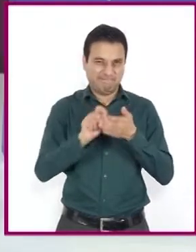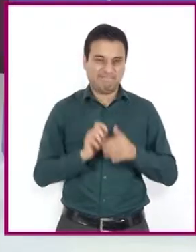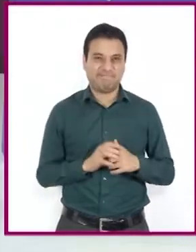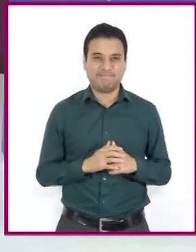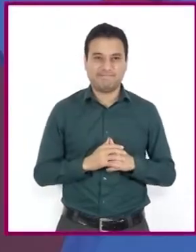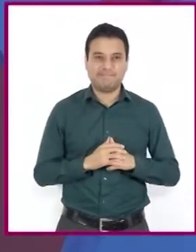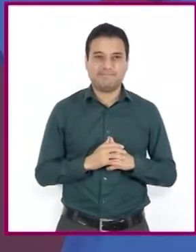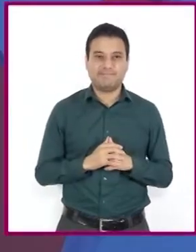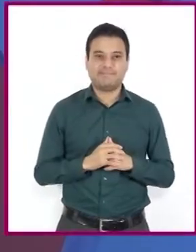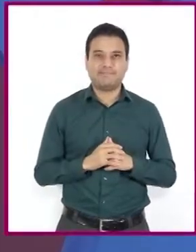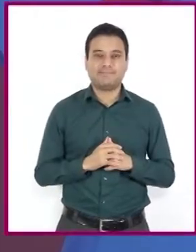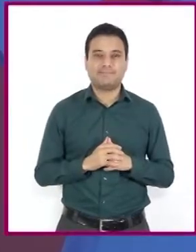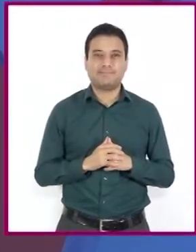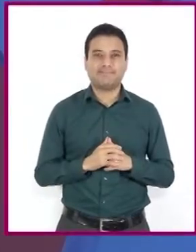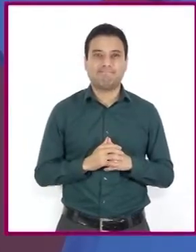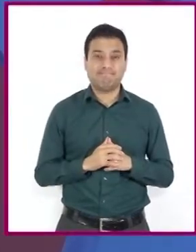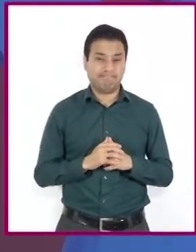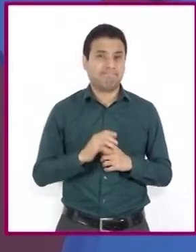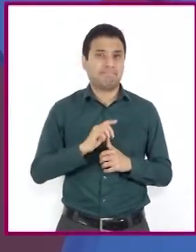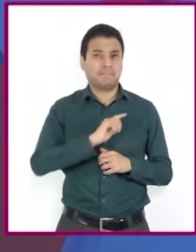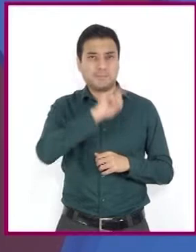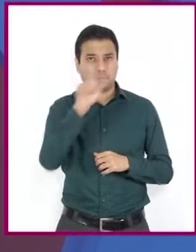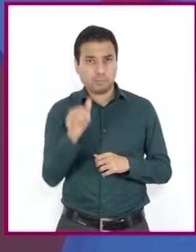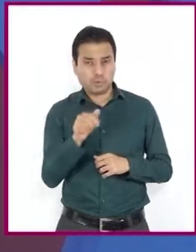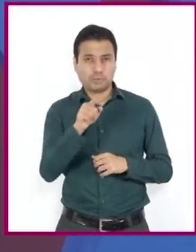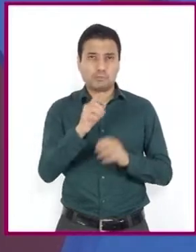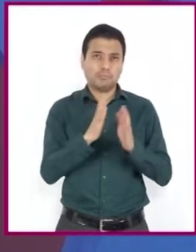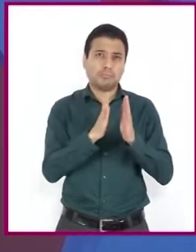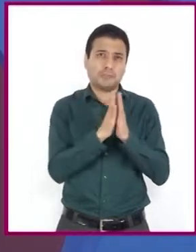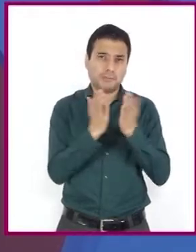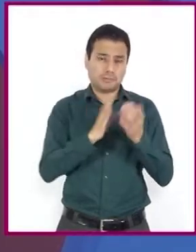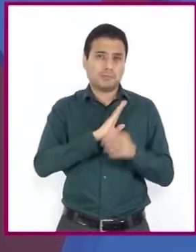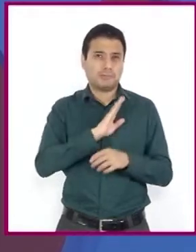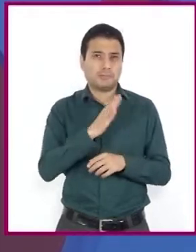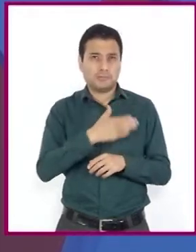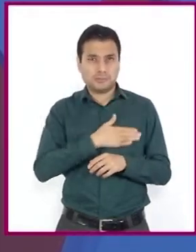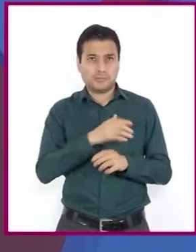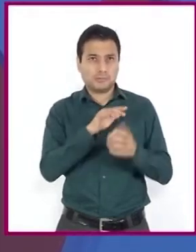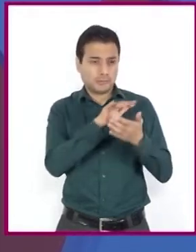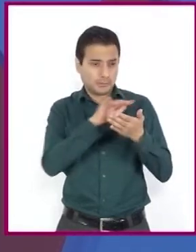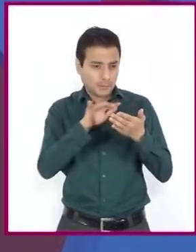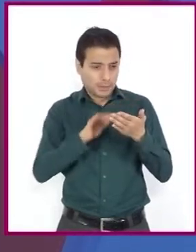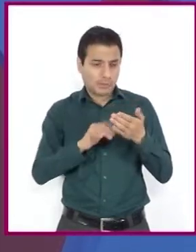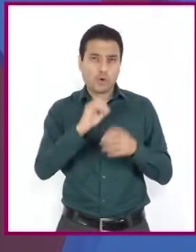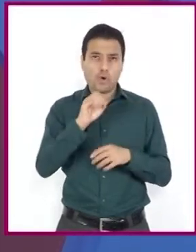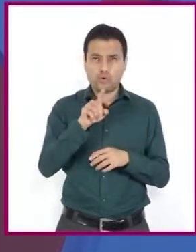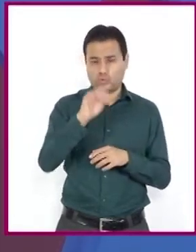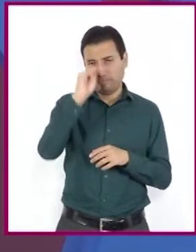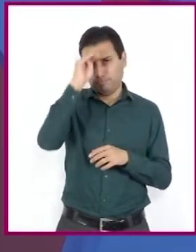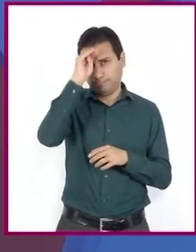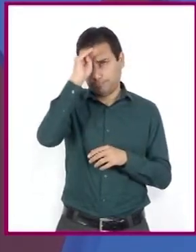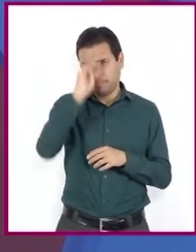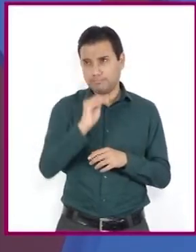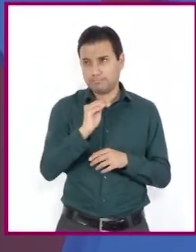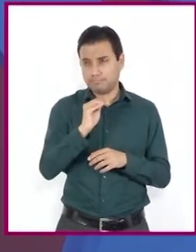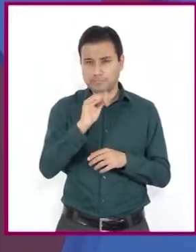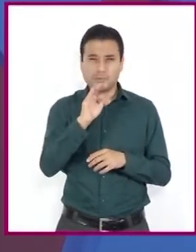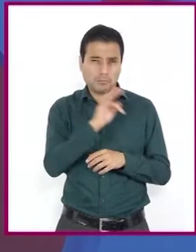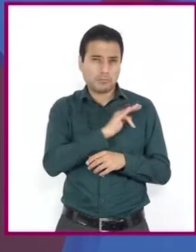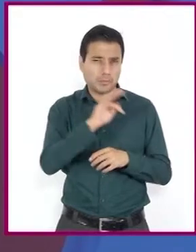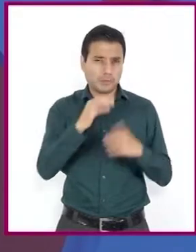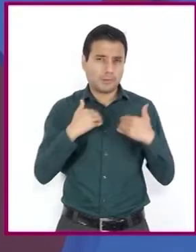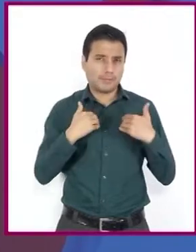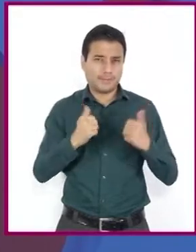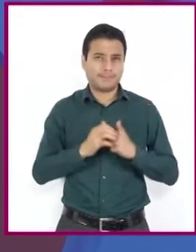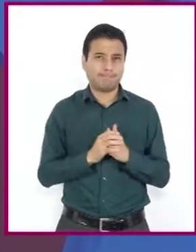sesión. Estas las podrán resolver al consultar su libro de texto o al reflexionar en torno al reto que la maestra